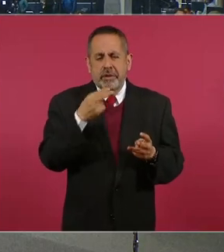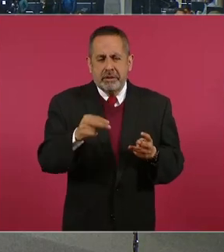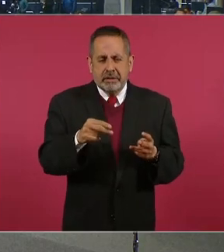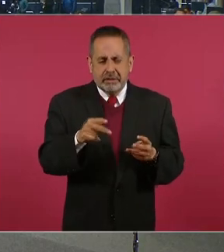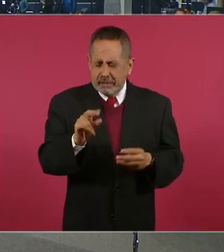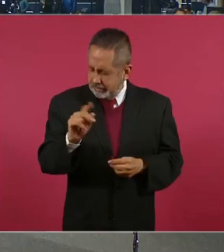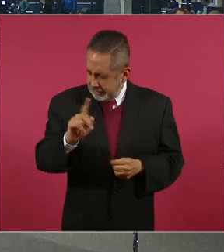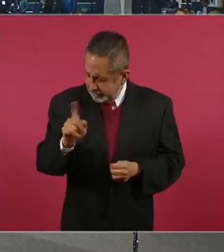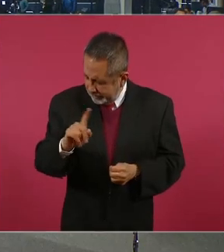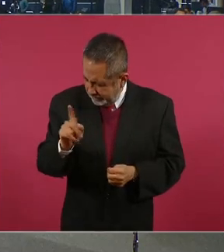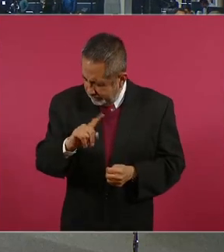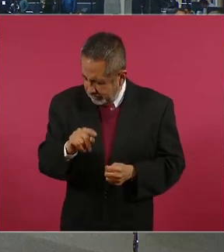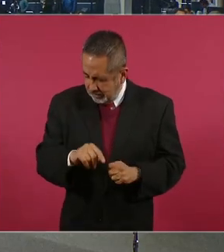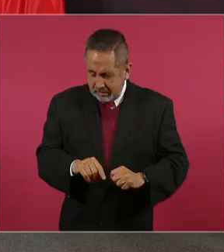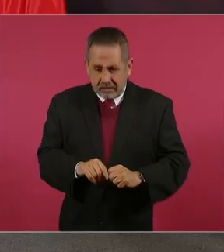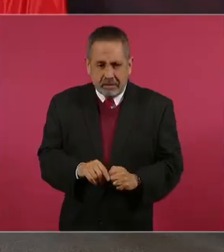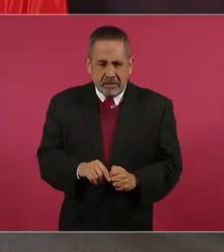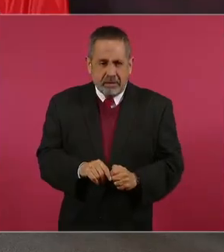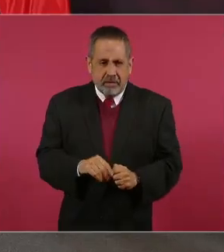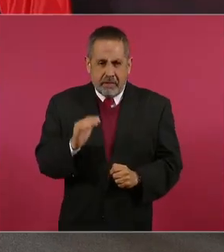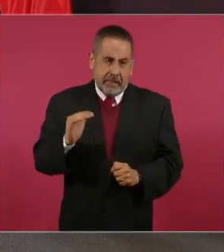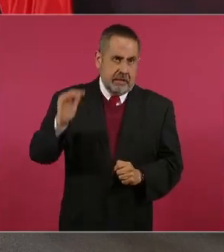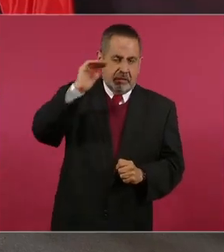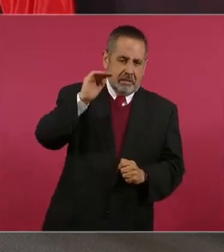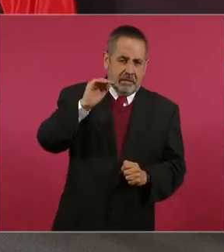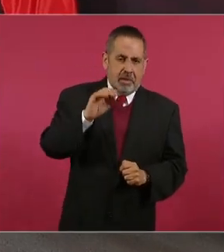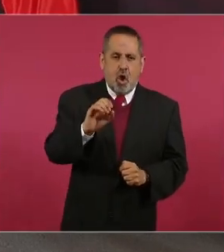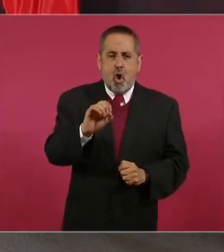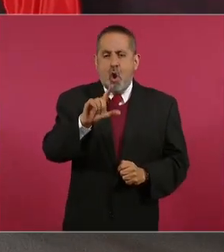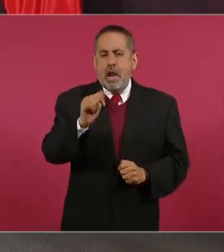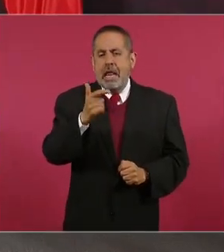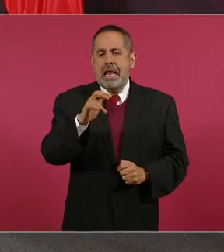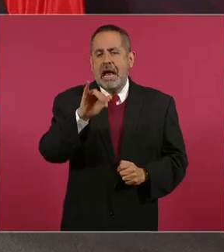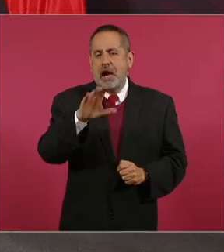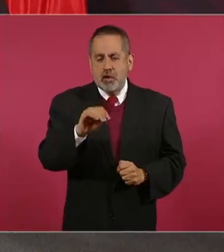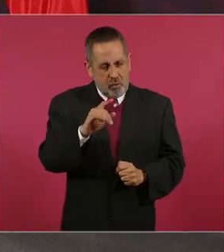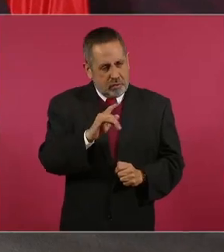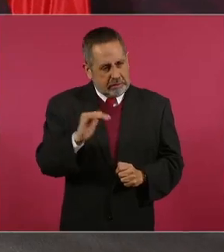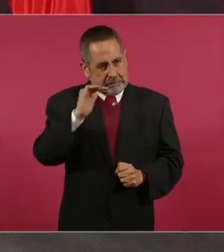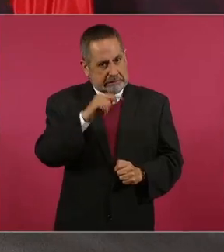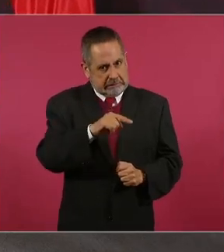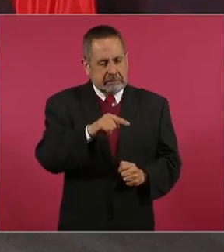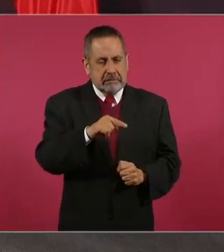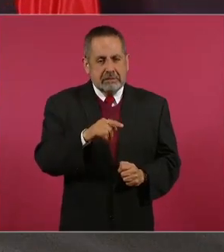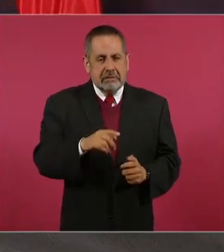No, más para arriba. Olegario,